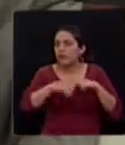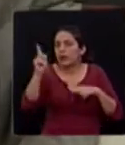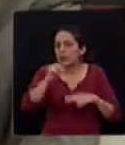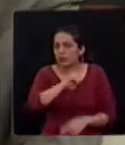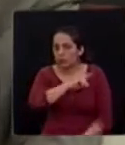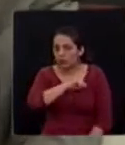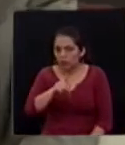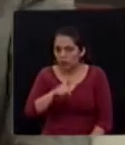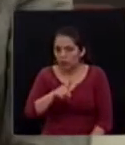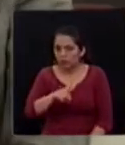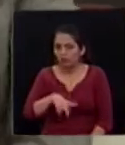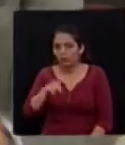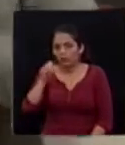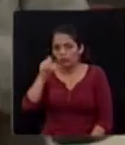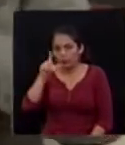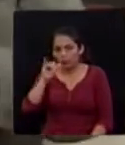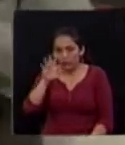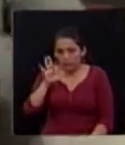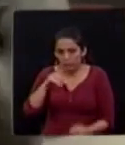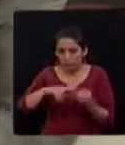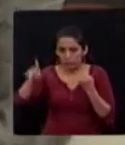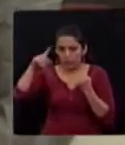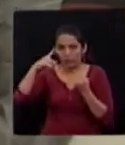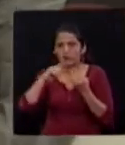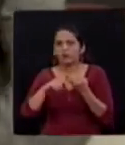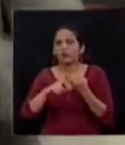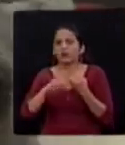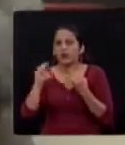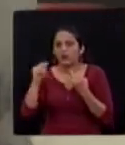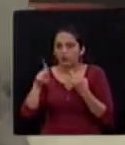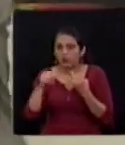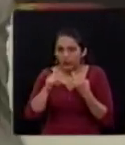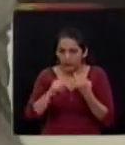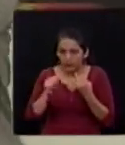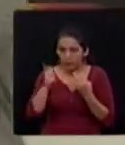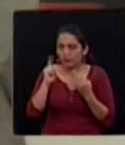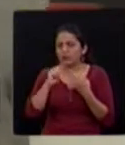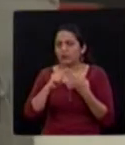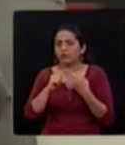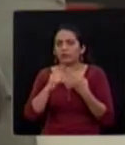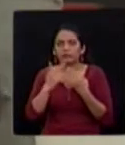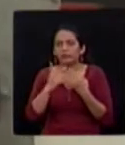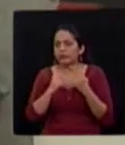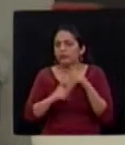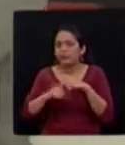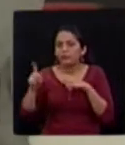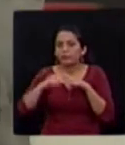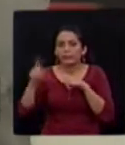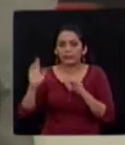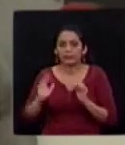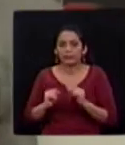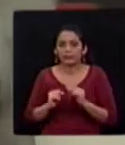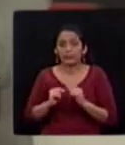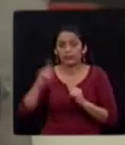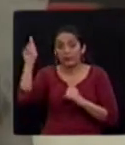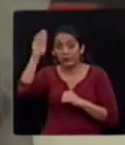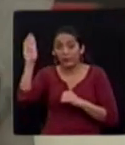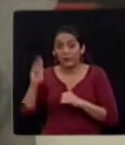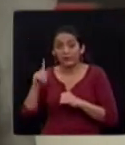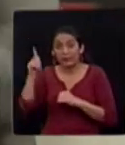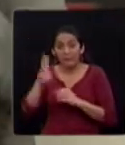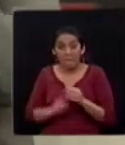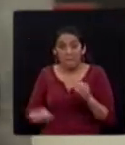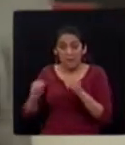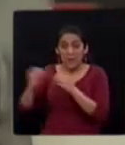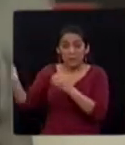Capaya, con Pedro Delgado. Que cuando la justicia comience a actuar, cuando estalle el escándalo en Brasil, cuando estalle el escándalo con más fuerza en el